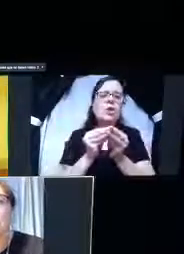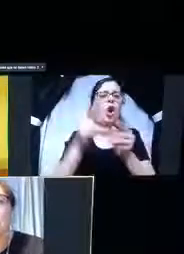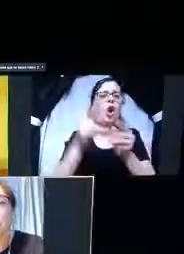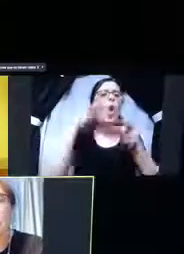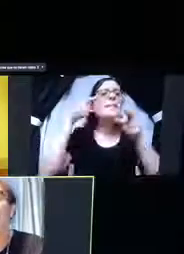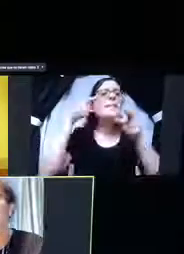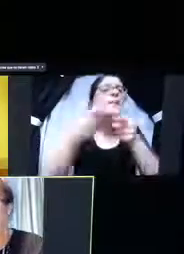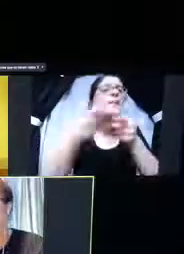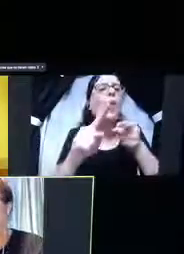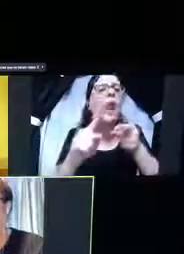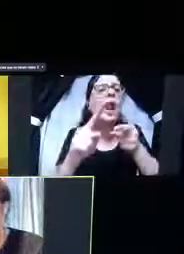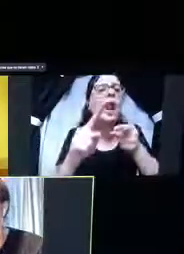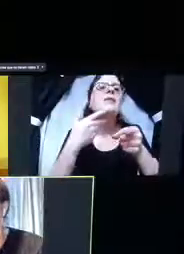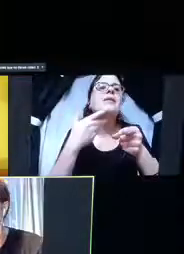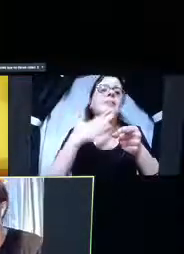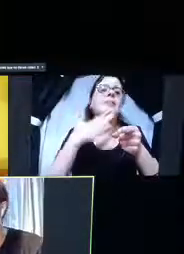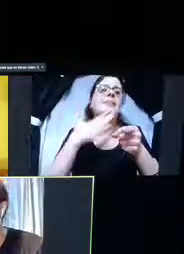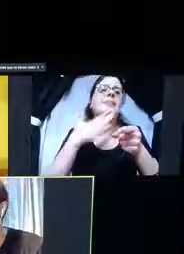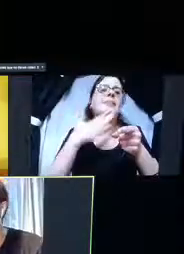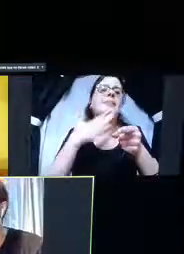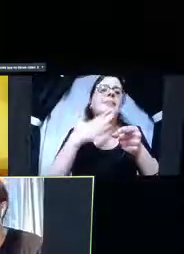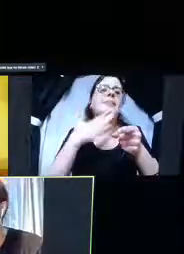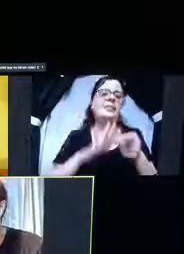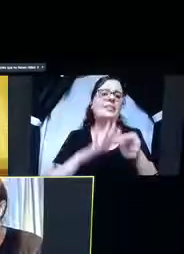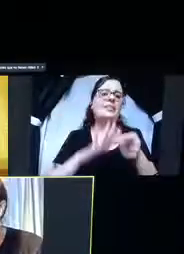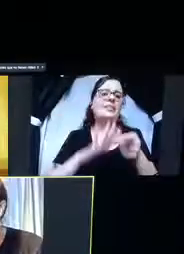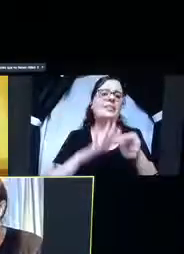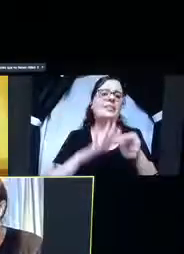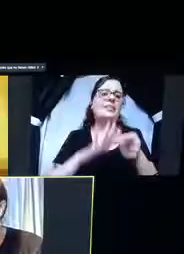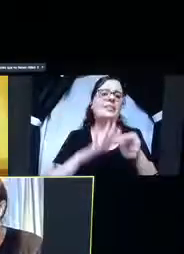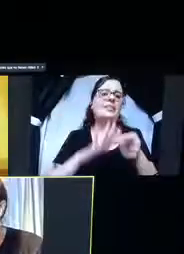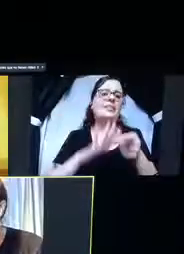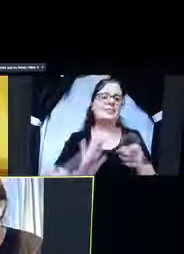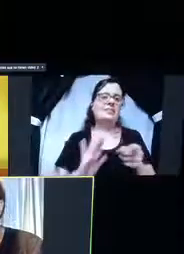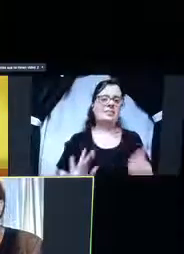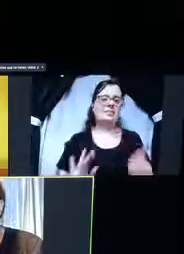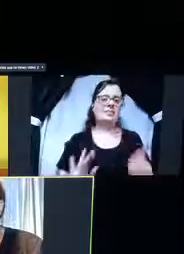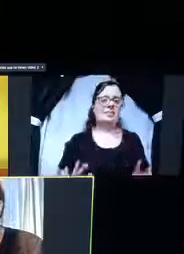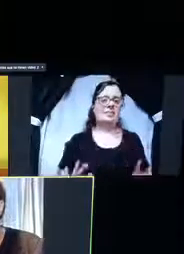a dónde vamos. Sí, tal perfecto. Cual. Acá